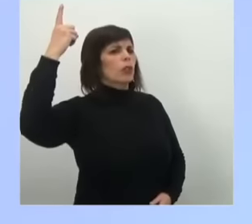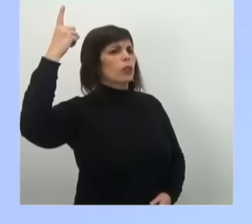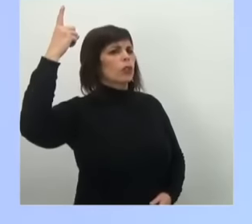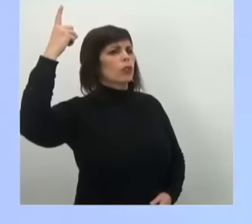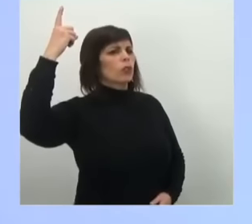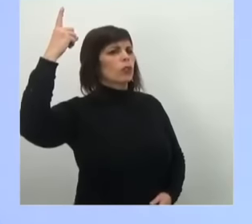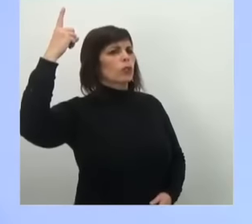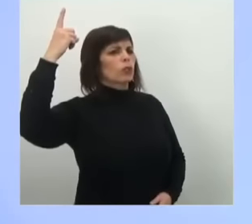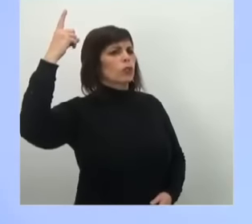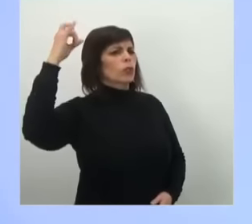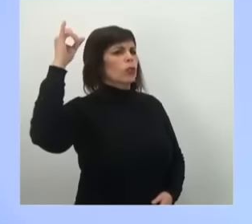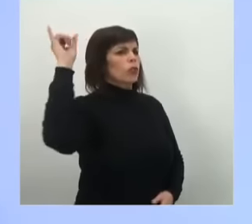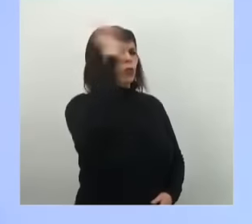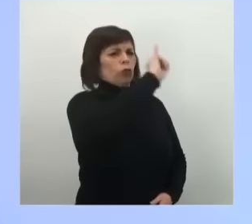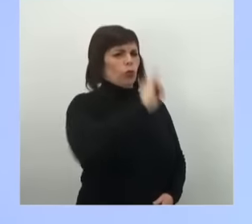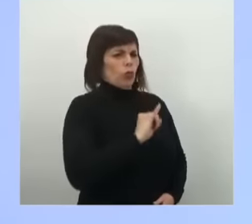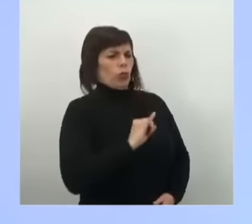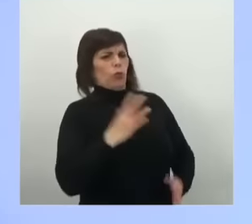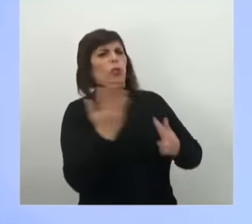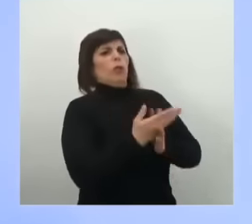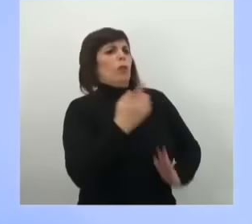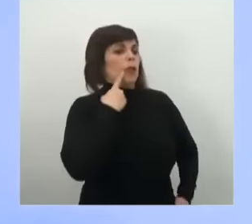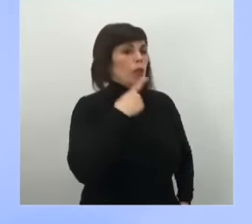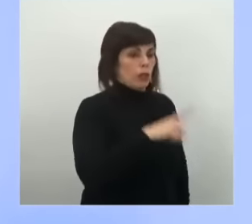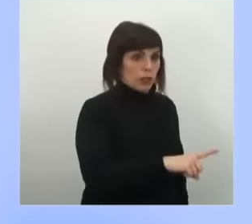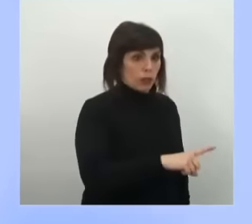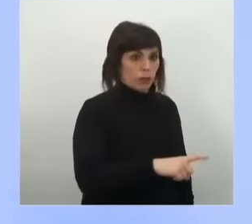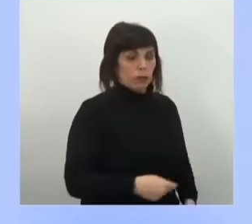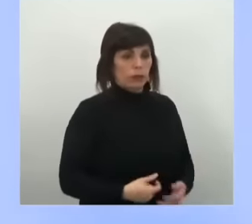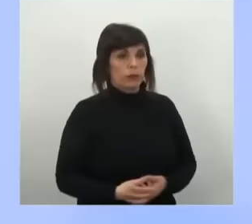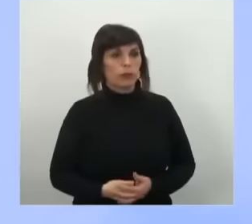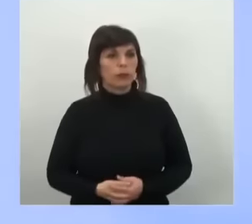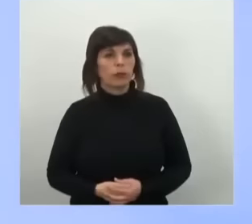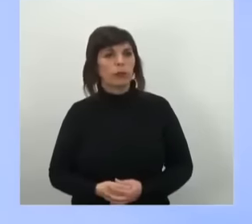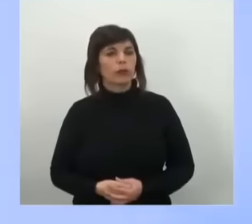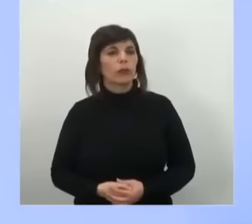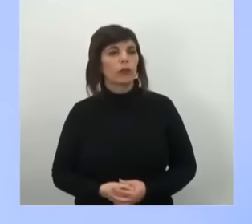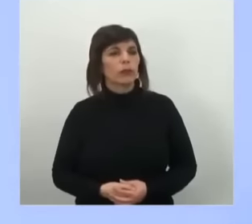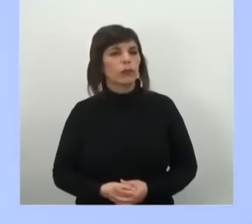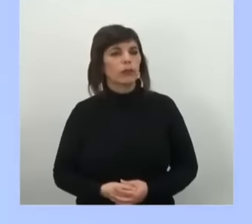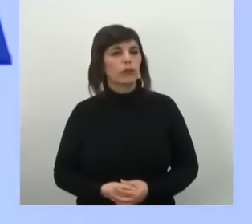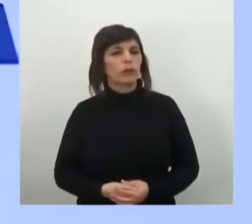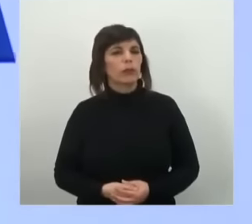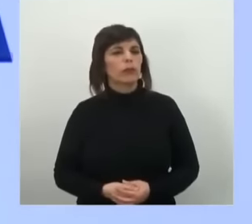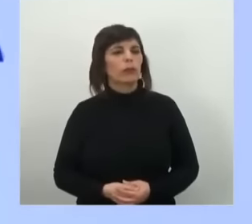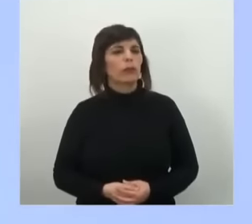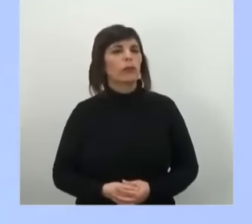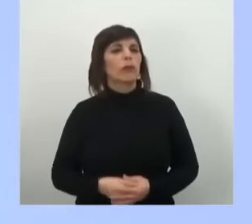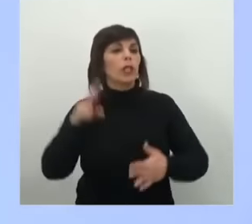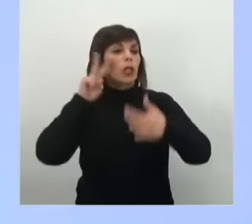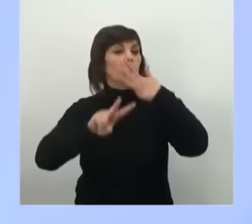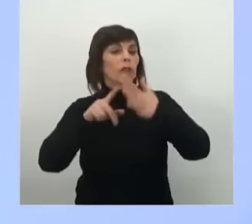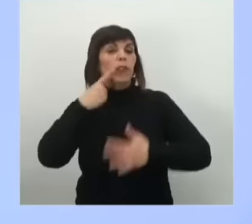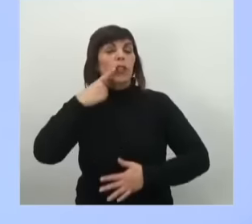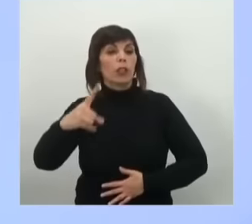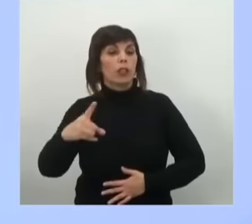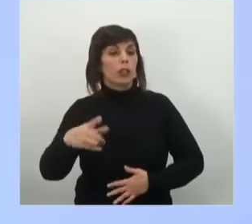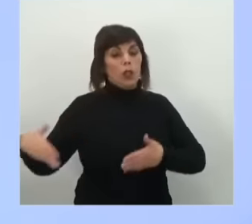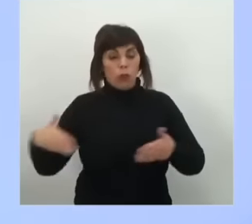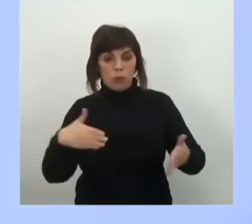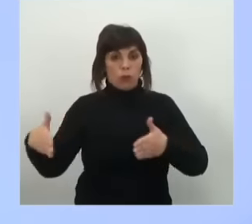desde en medio de la tormenta tremendo que sí nahum capítulo uno dice los caminos de dios